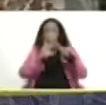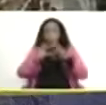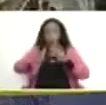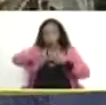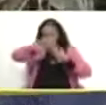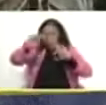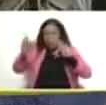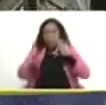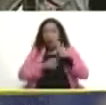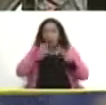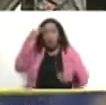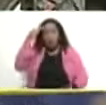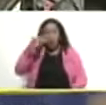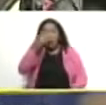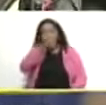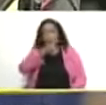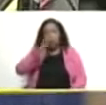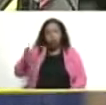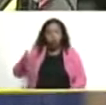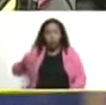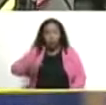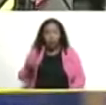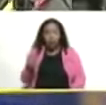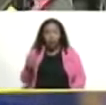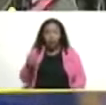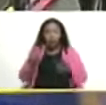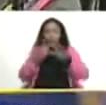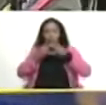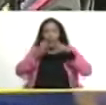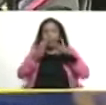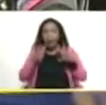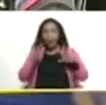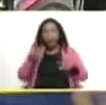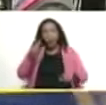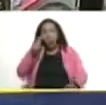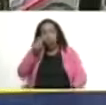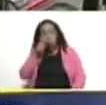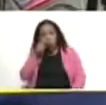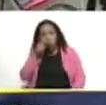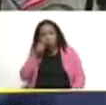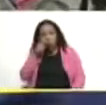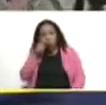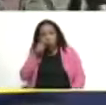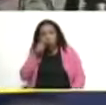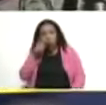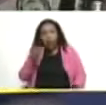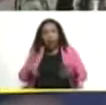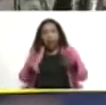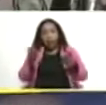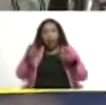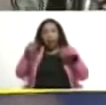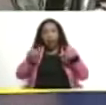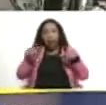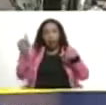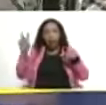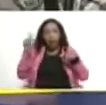absoluta cívico-militar policial y de la paz, la seguridad y la estabilidad de Venezuela.